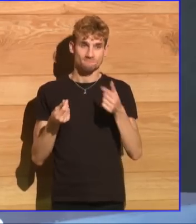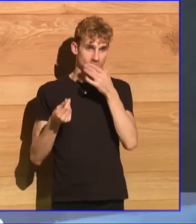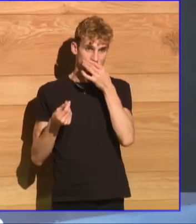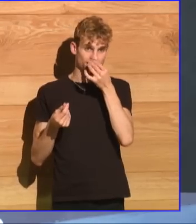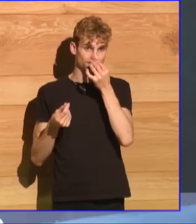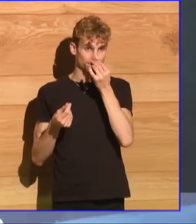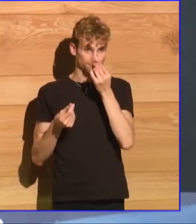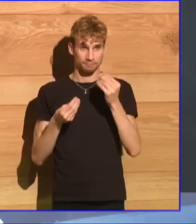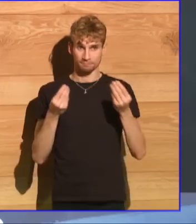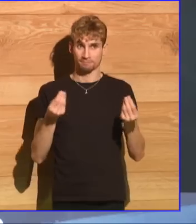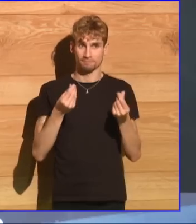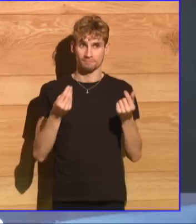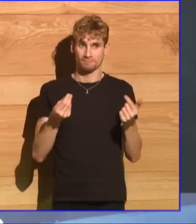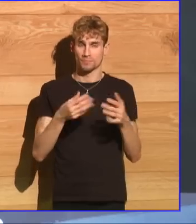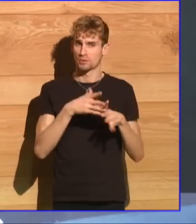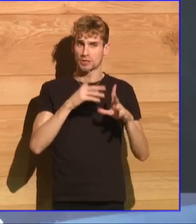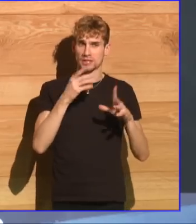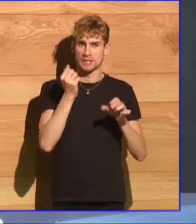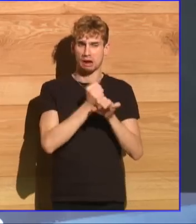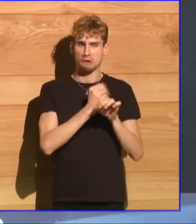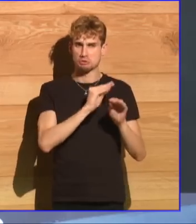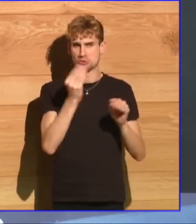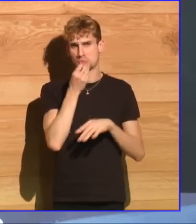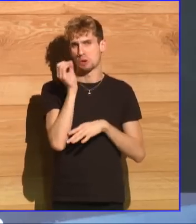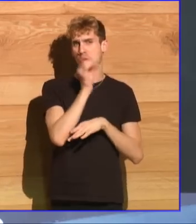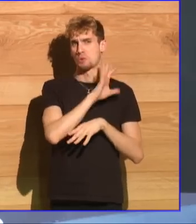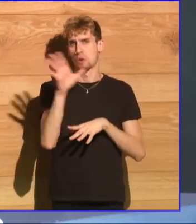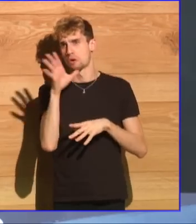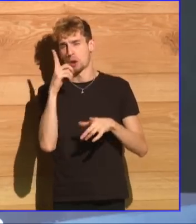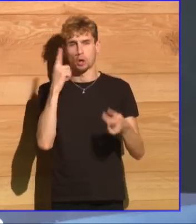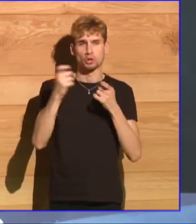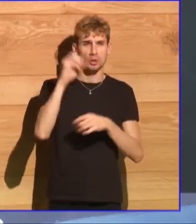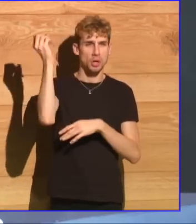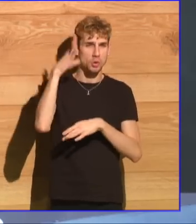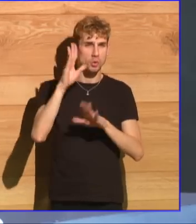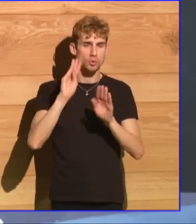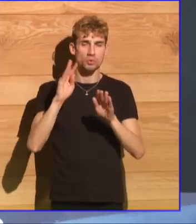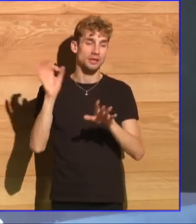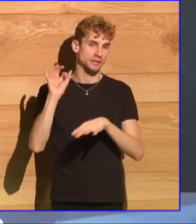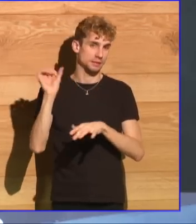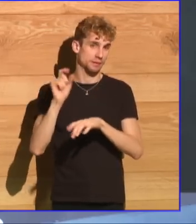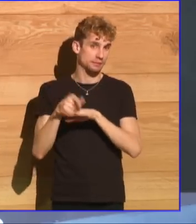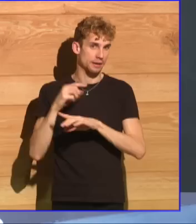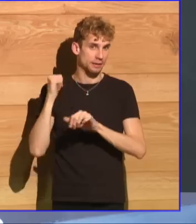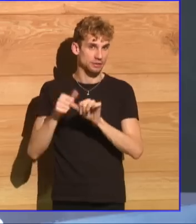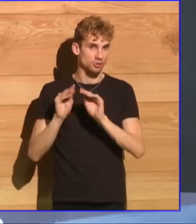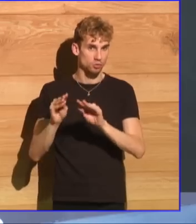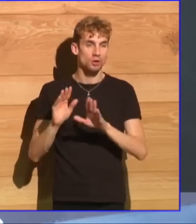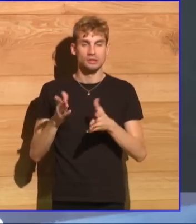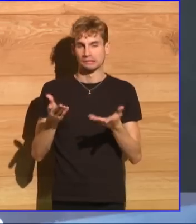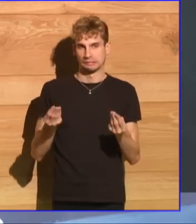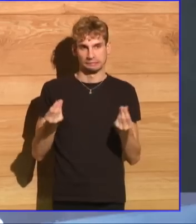forma parte de las cimas en el manejo de la luz de la carrera de Spielberg. A la vez, muchas de las grandes películas de estas